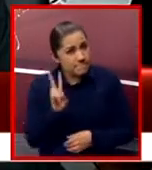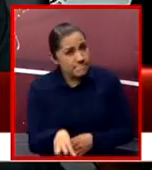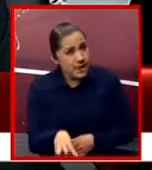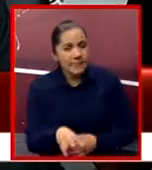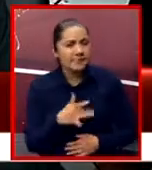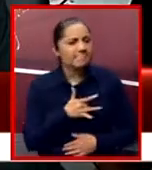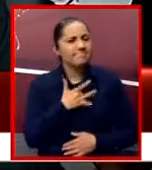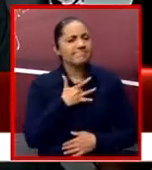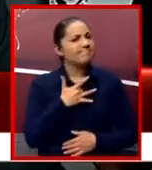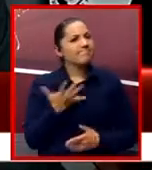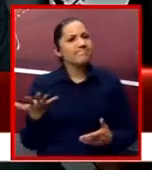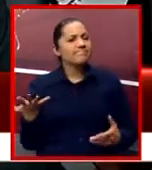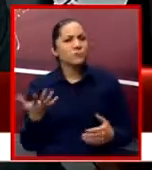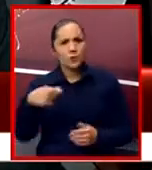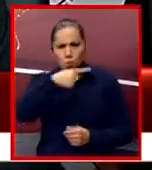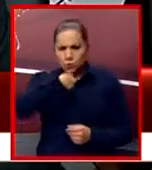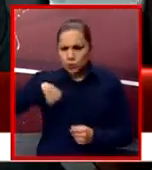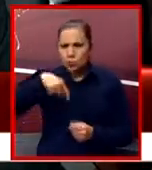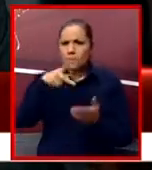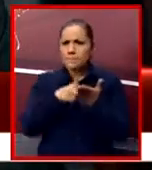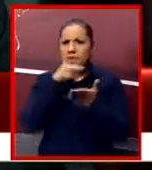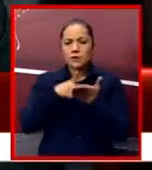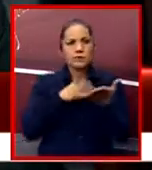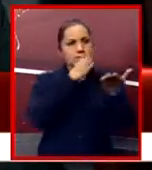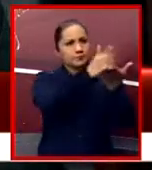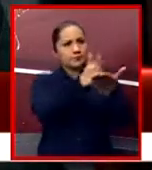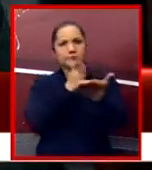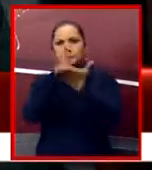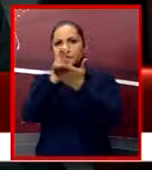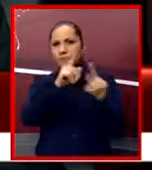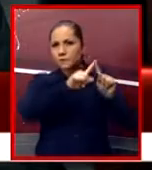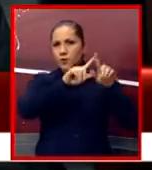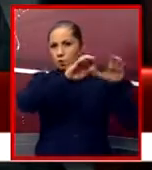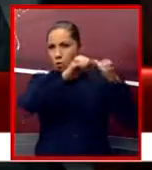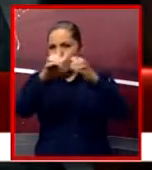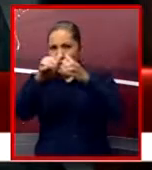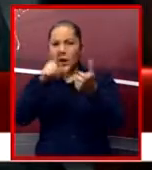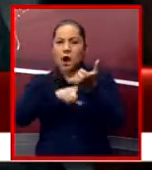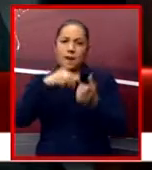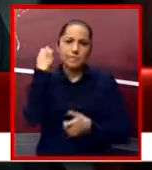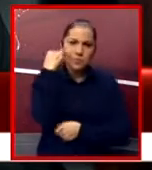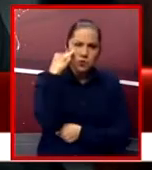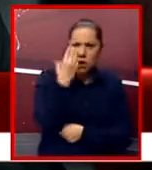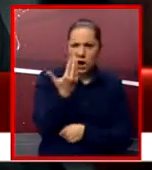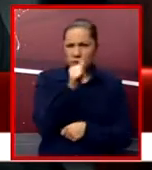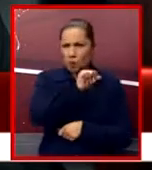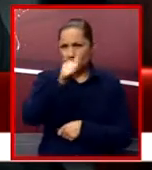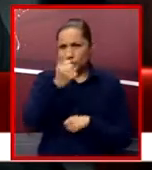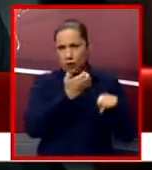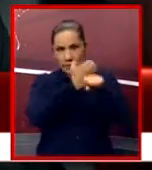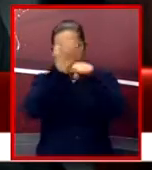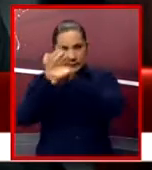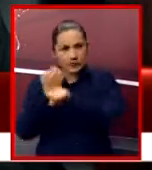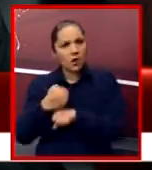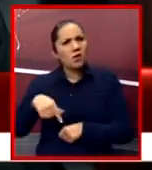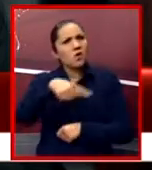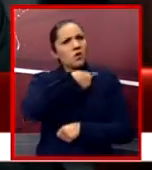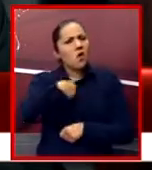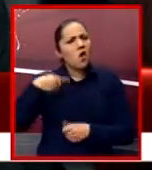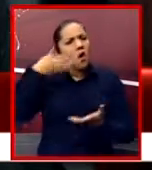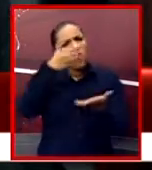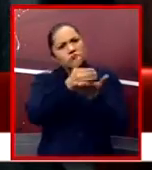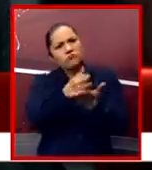visitamos muchas comunidades de nuestro estado, en el caso de Michoacán y de otros estados, y vemos con tristeza que efectivamente